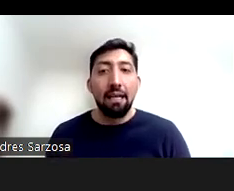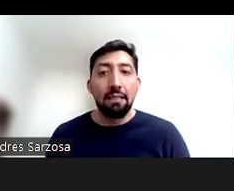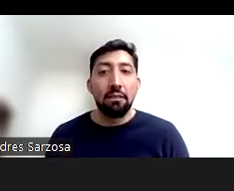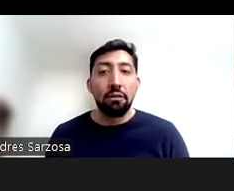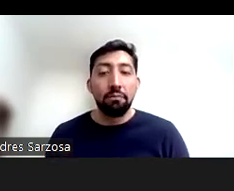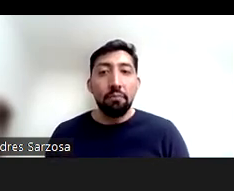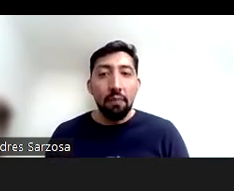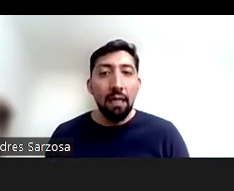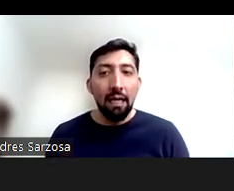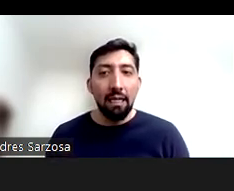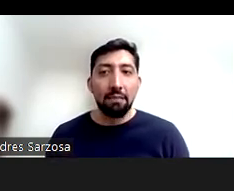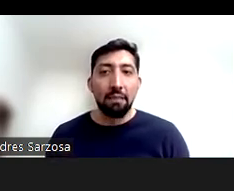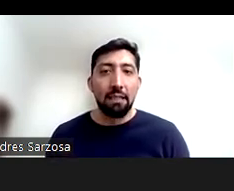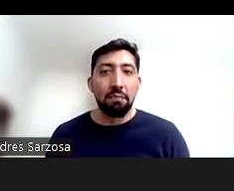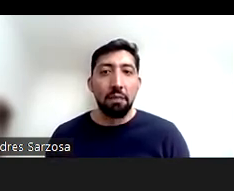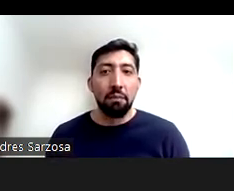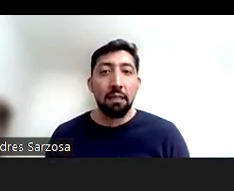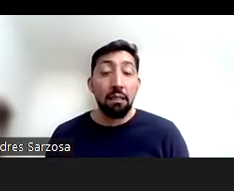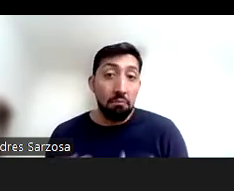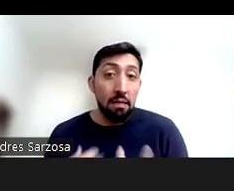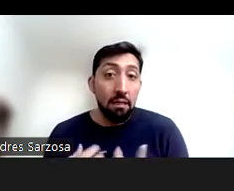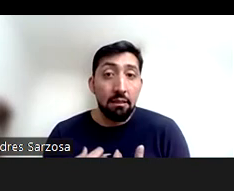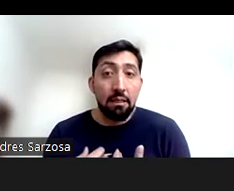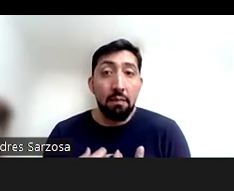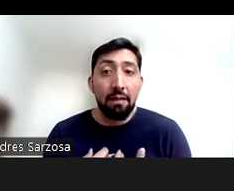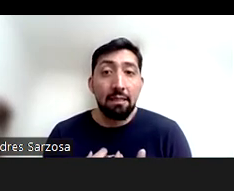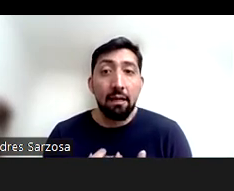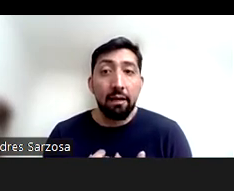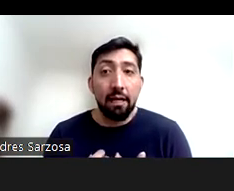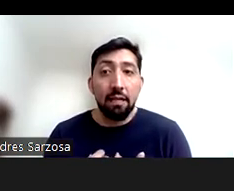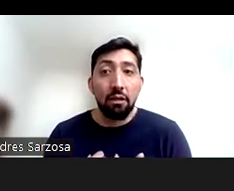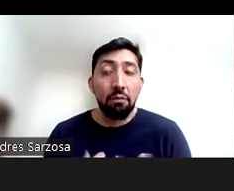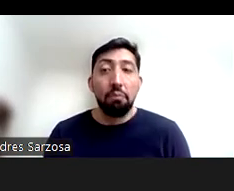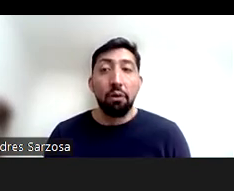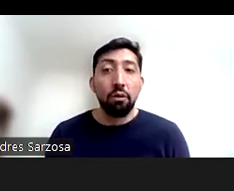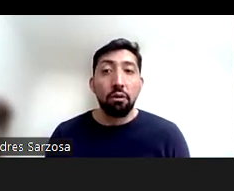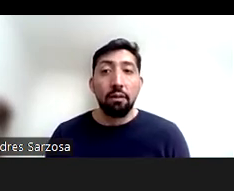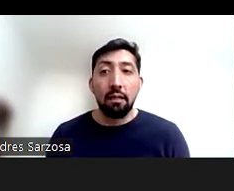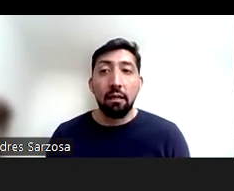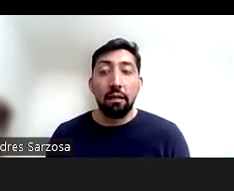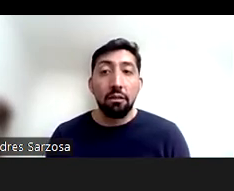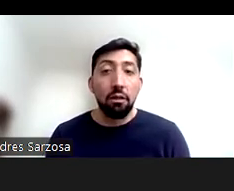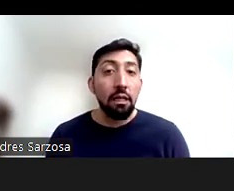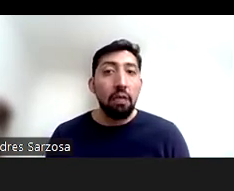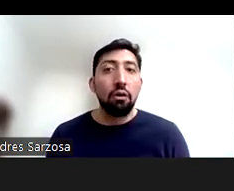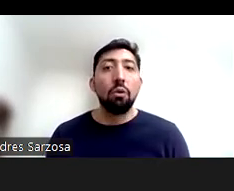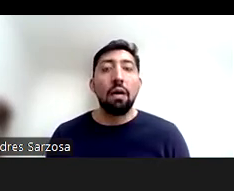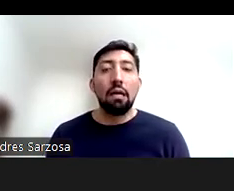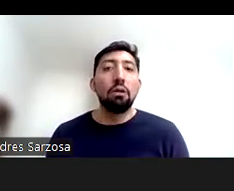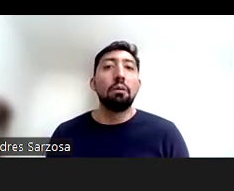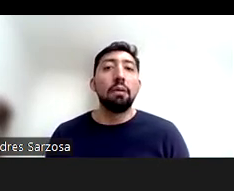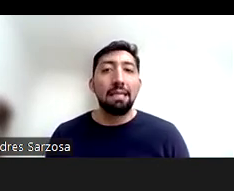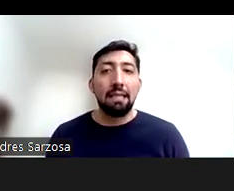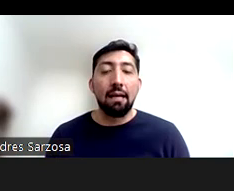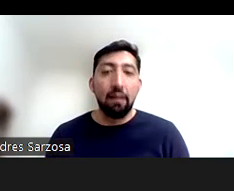de acceso a esas materias primas. Mi sistema va a estar en riesgo, mi producto va a estar en riesgo, y con lo cual